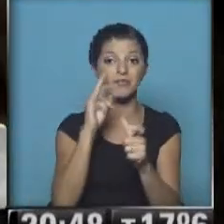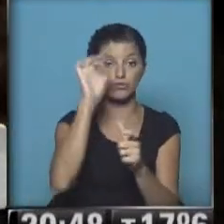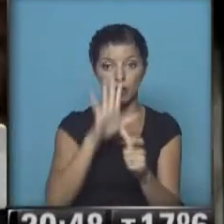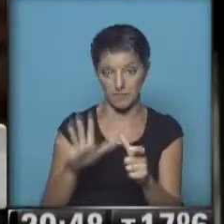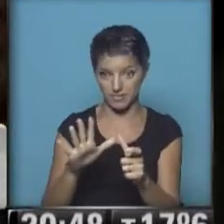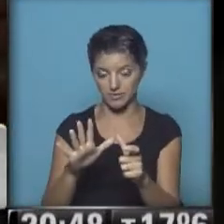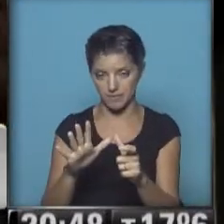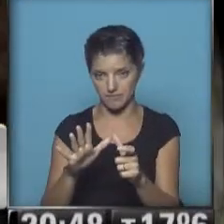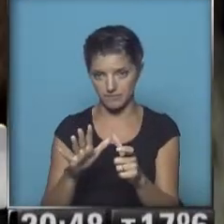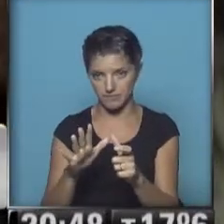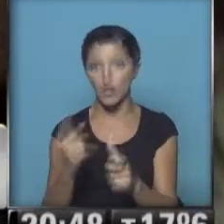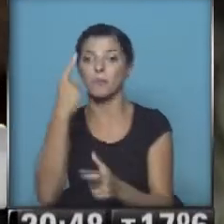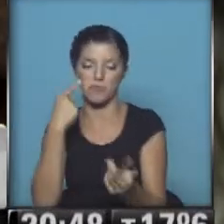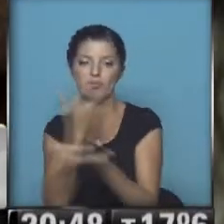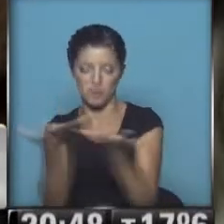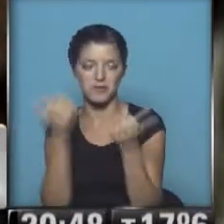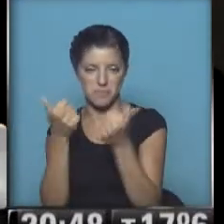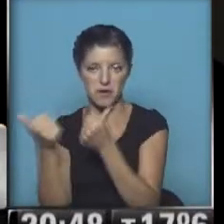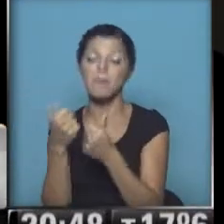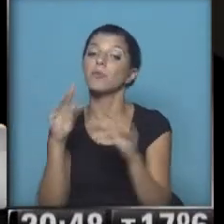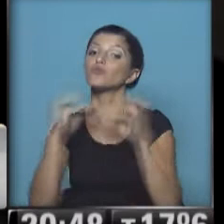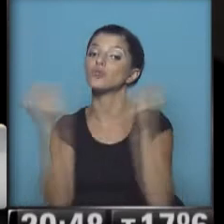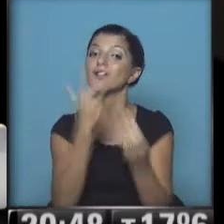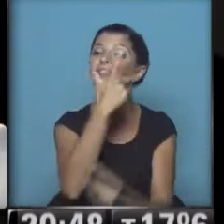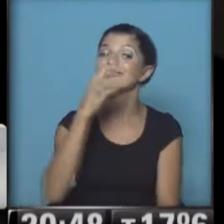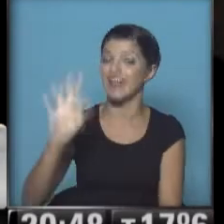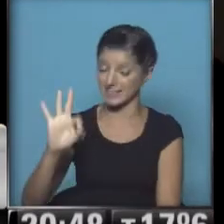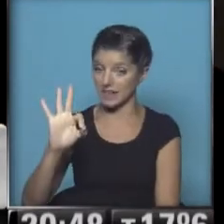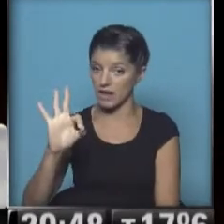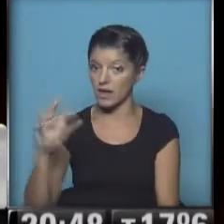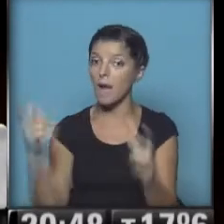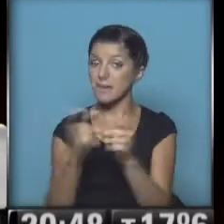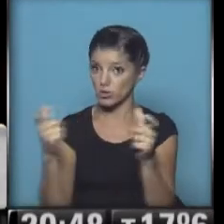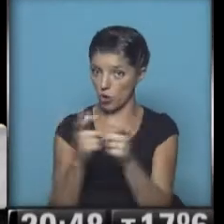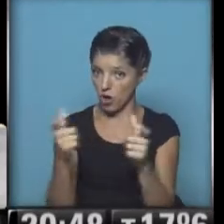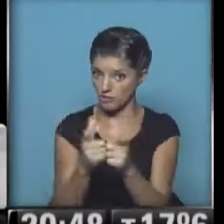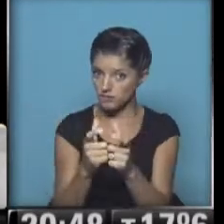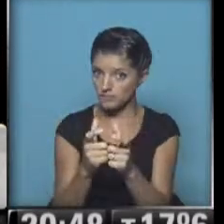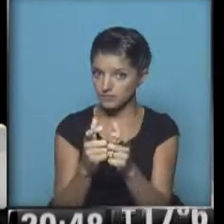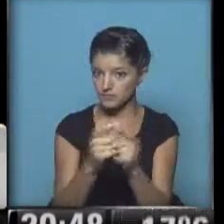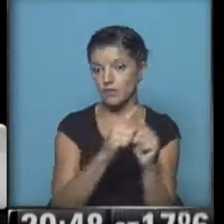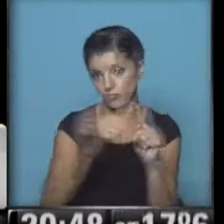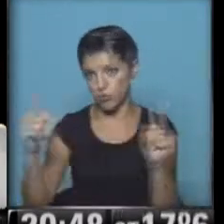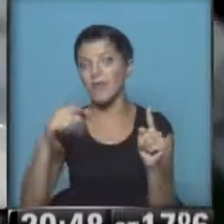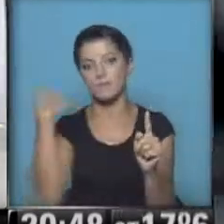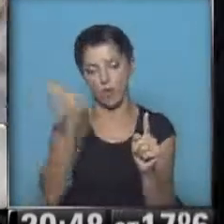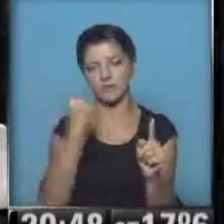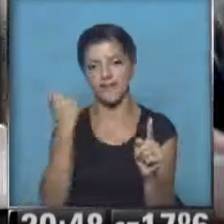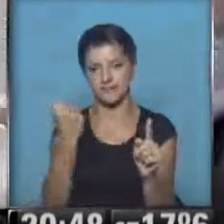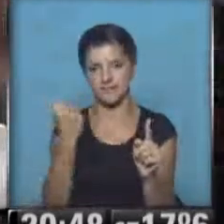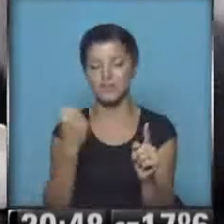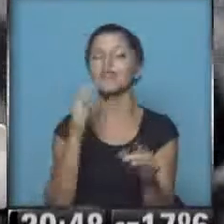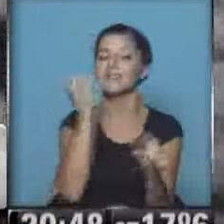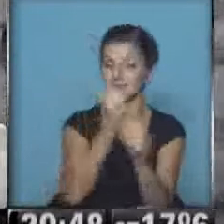adelanto se ve bien. Pero bueno, son 30 capítulos, es una extensión importante y se